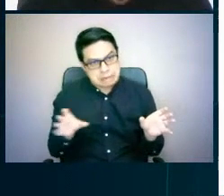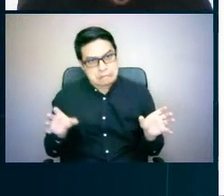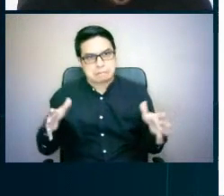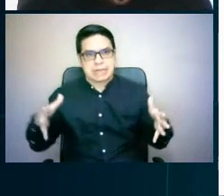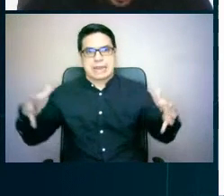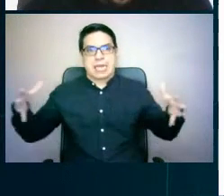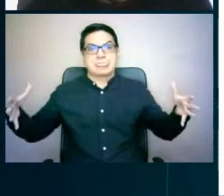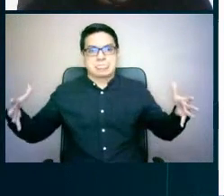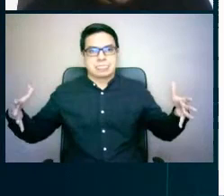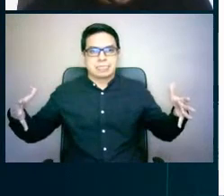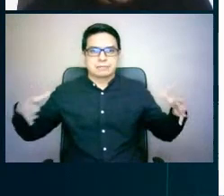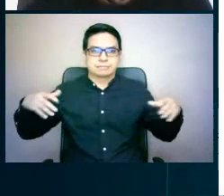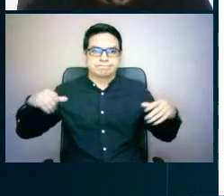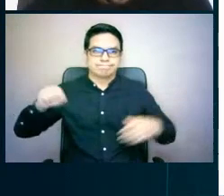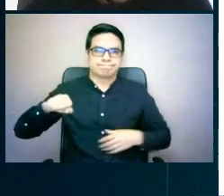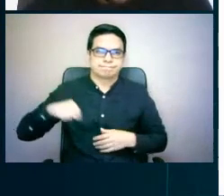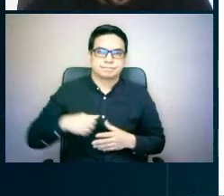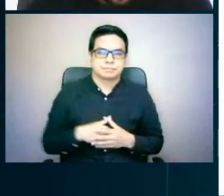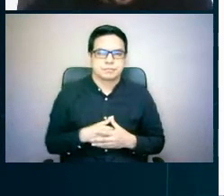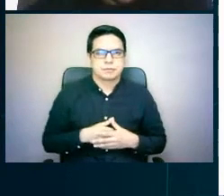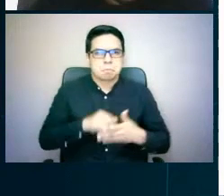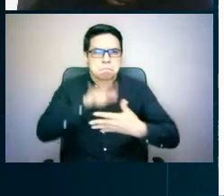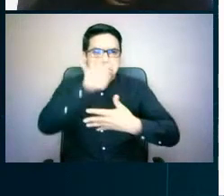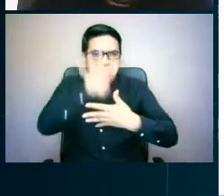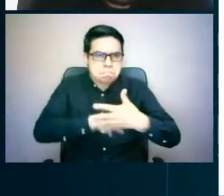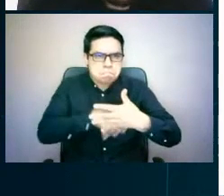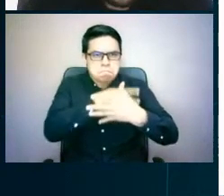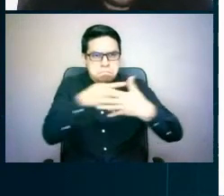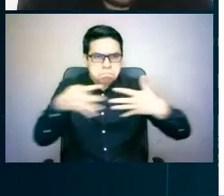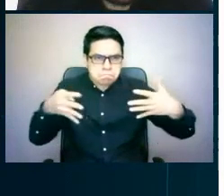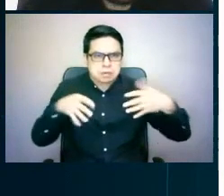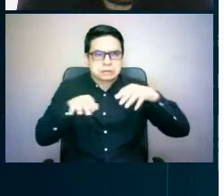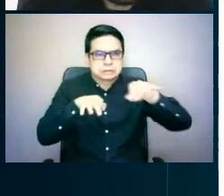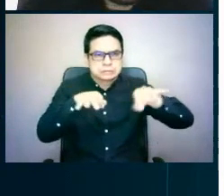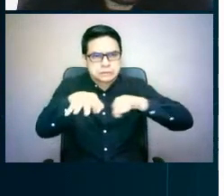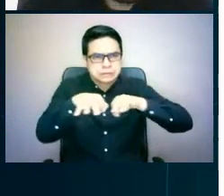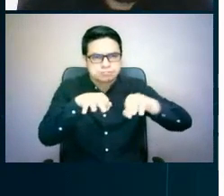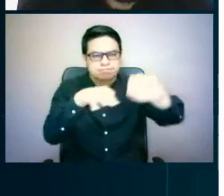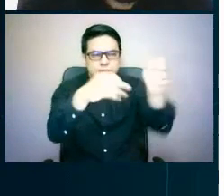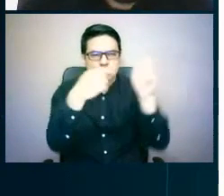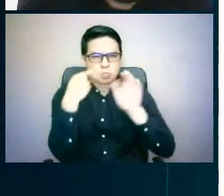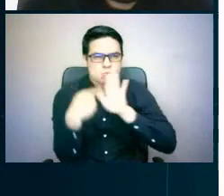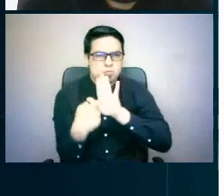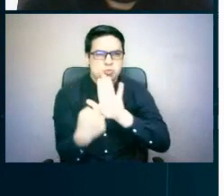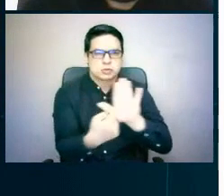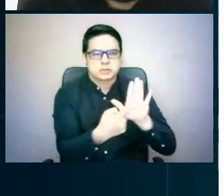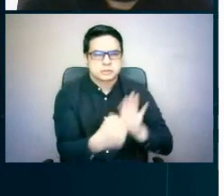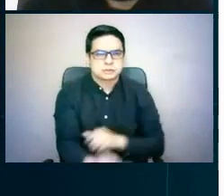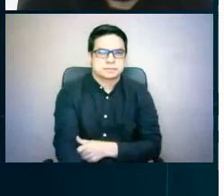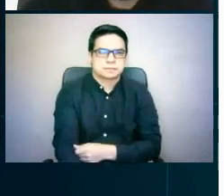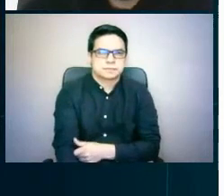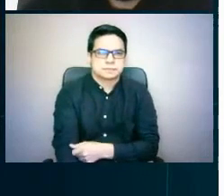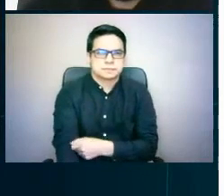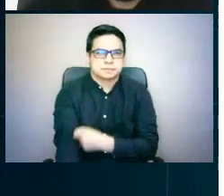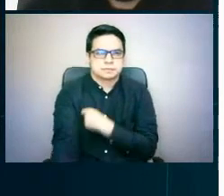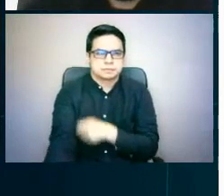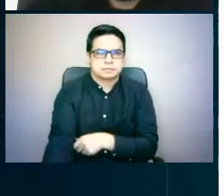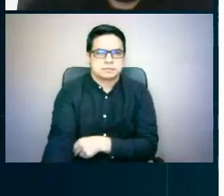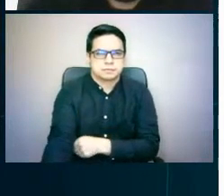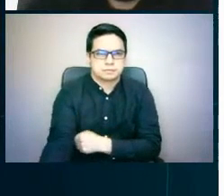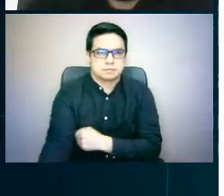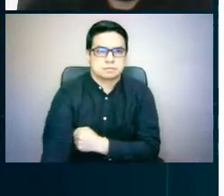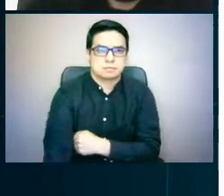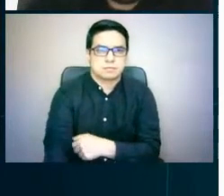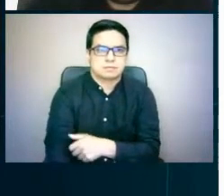Acá tenemos una tablita que lo que nos demuestra es una comparación entre